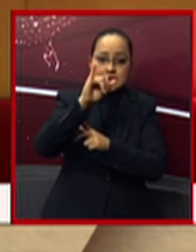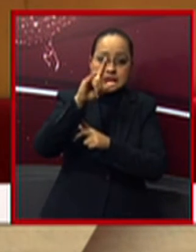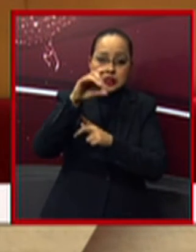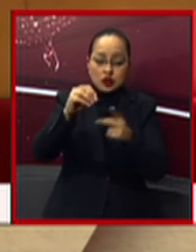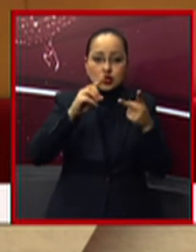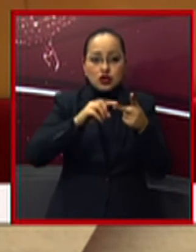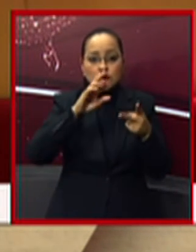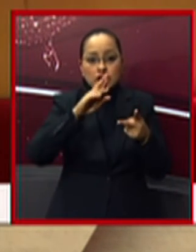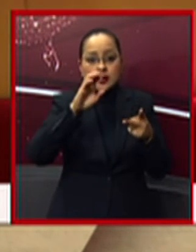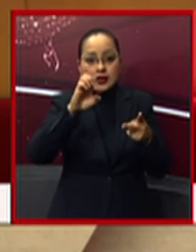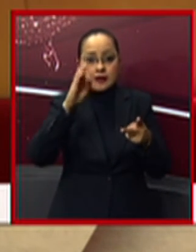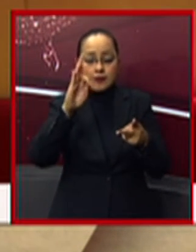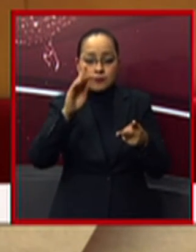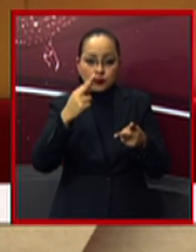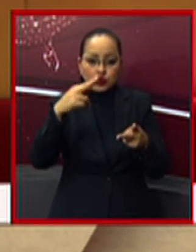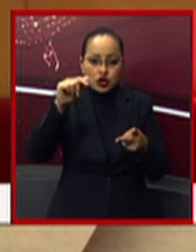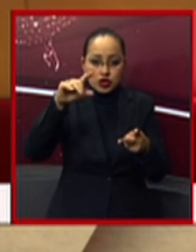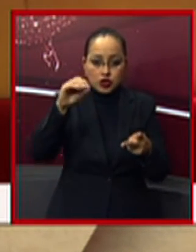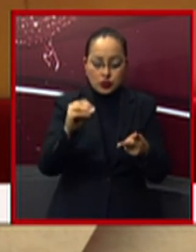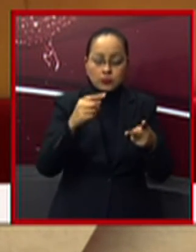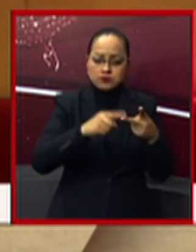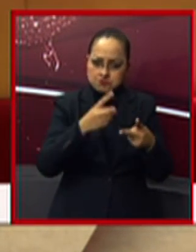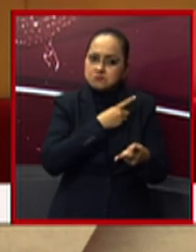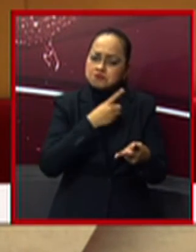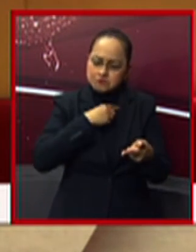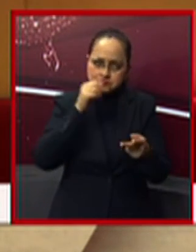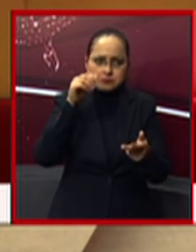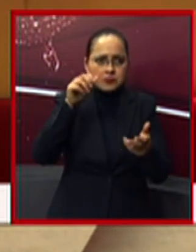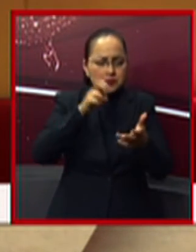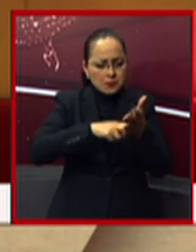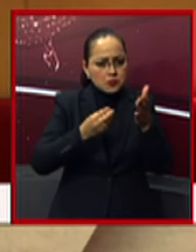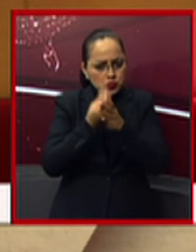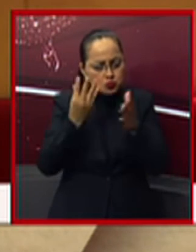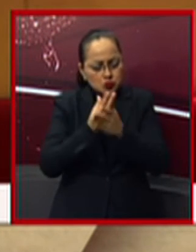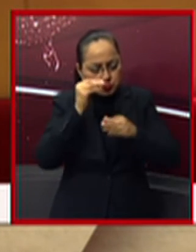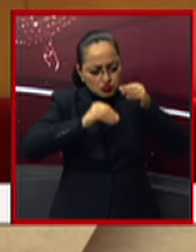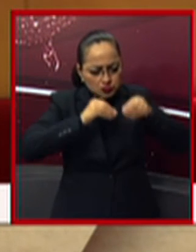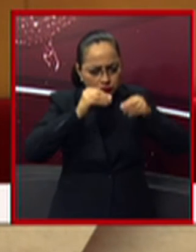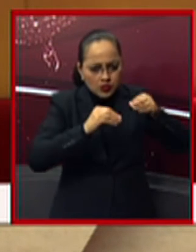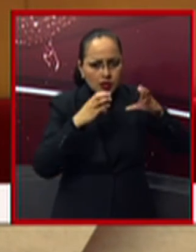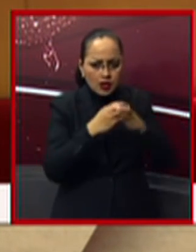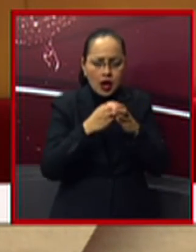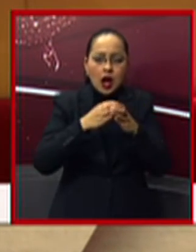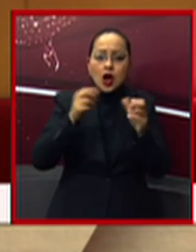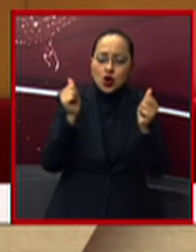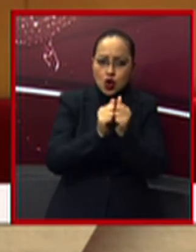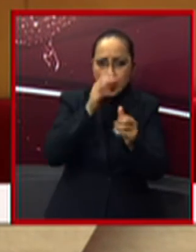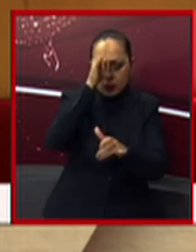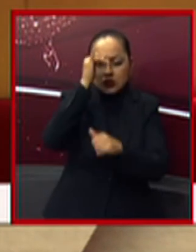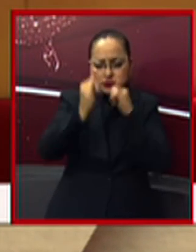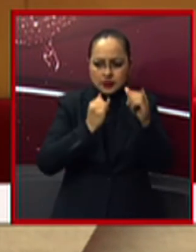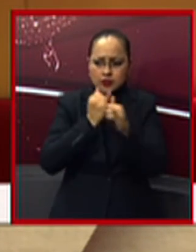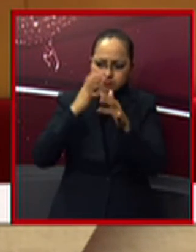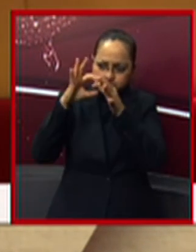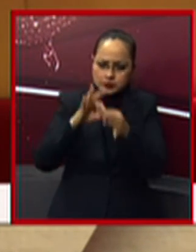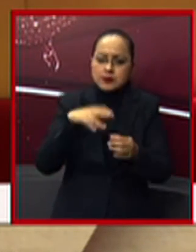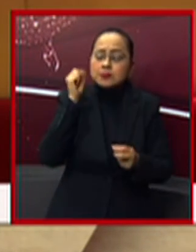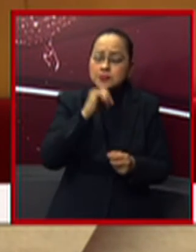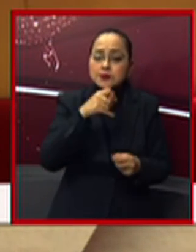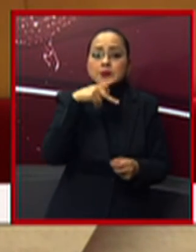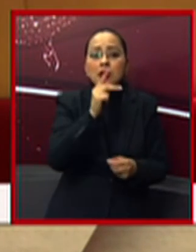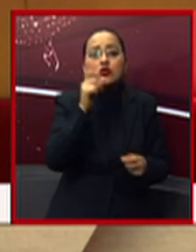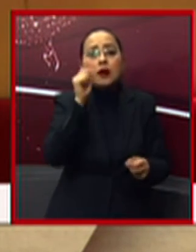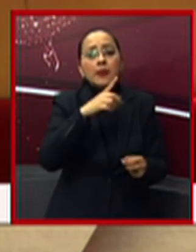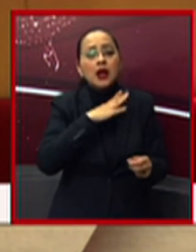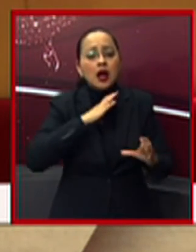ser actualizada, no solo en concordancia con los estándares internacionales, sino también en armonía con